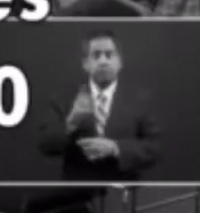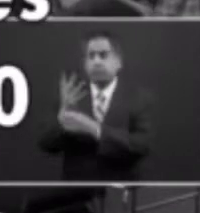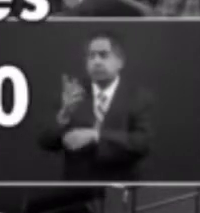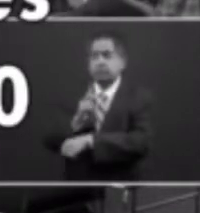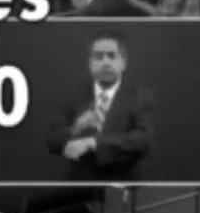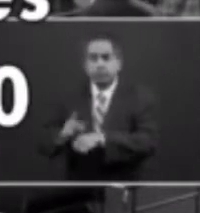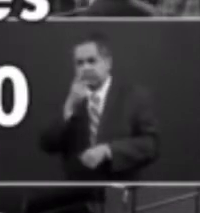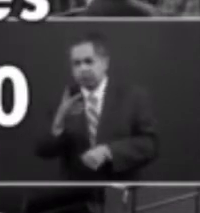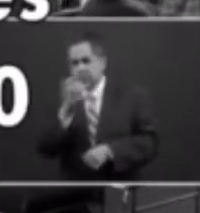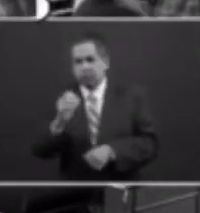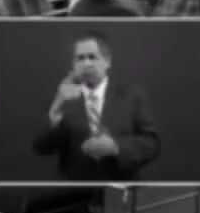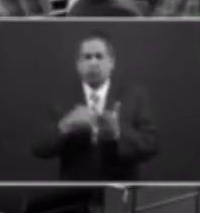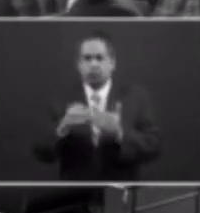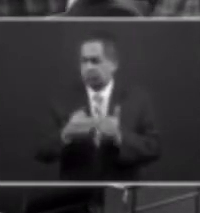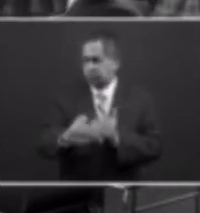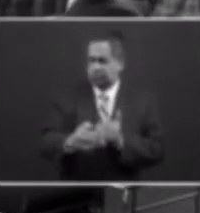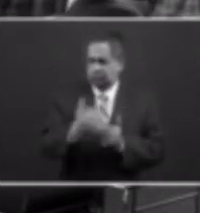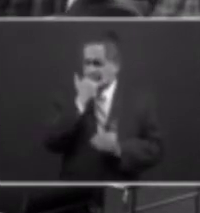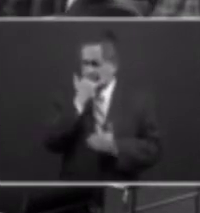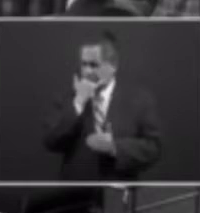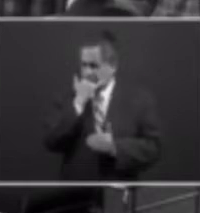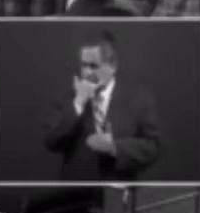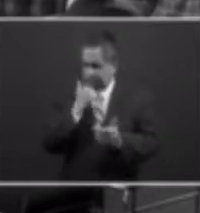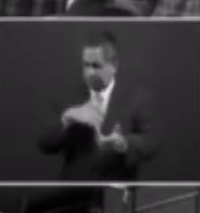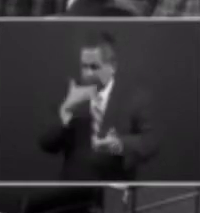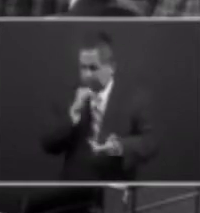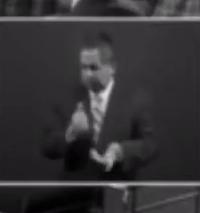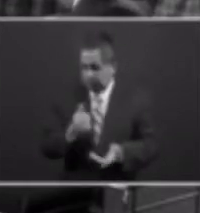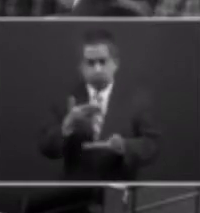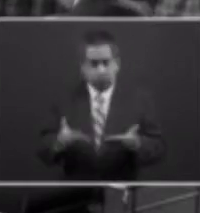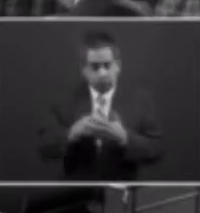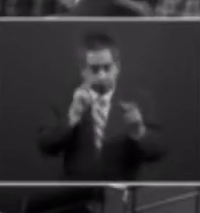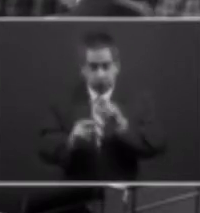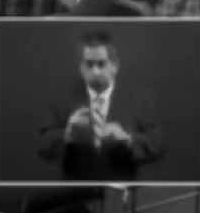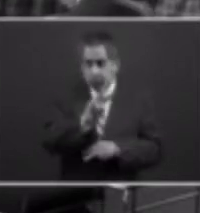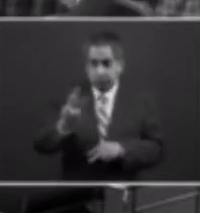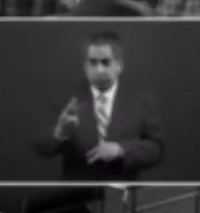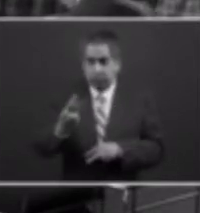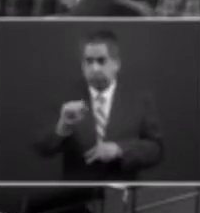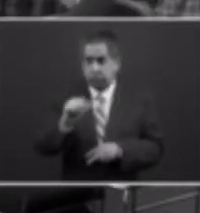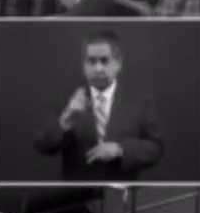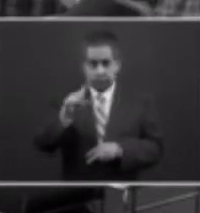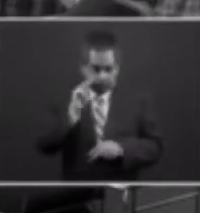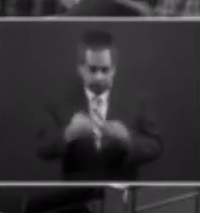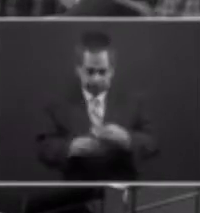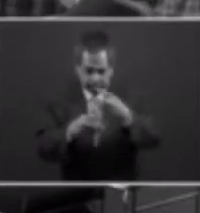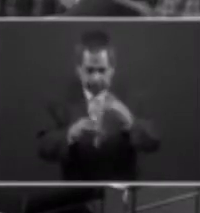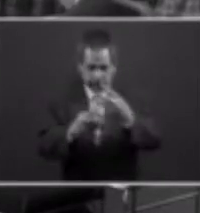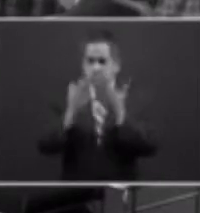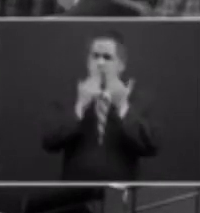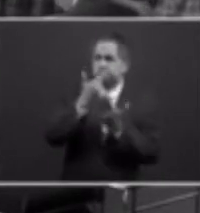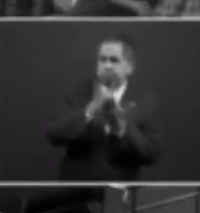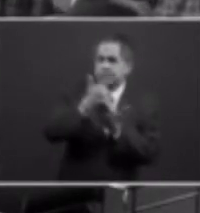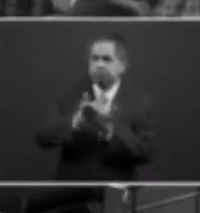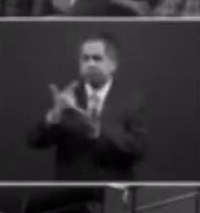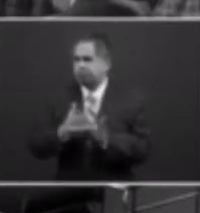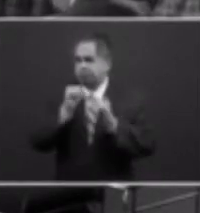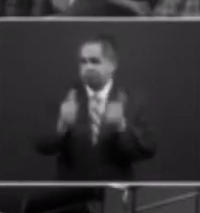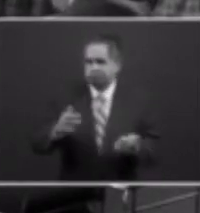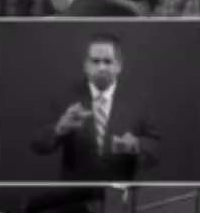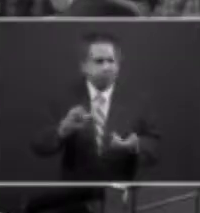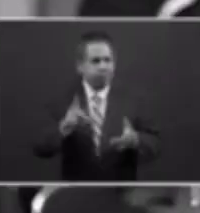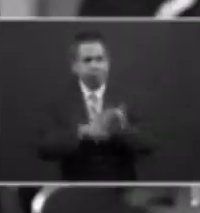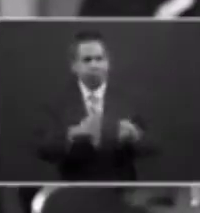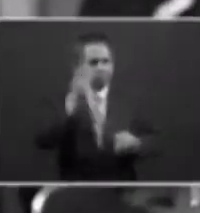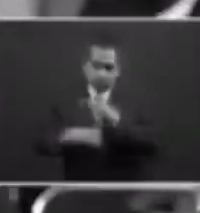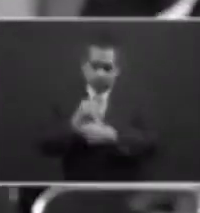eran 401 mil. Bueno, no que había corrupción. Y después hoy, ustedes ven la página de la SAGAR, digo, de la SADER, y no están las listas de los productores. No están